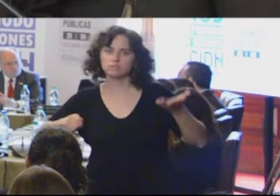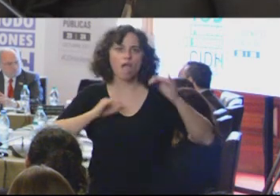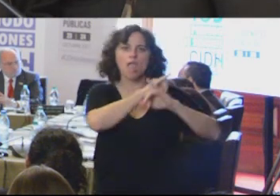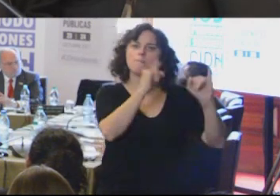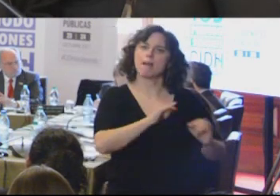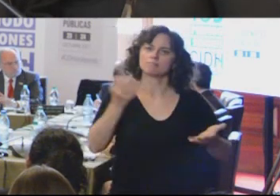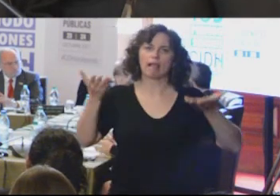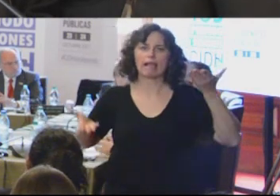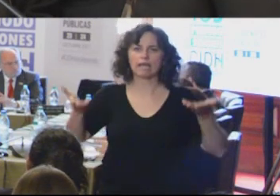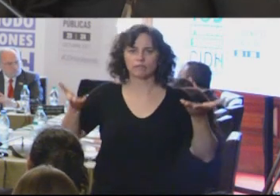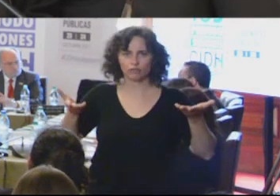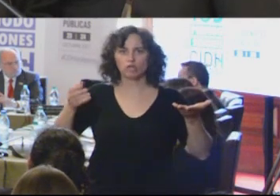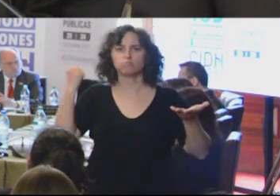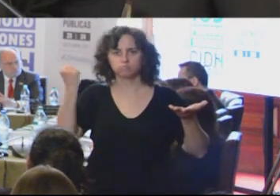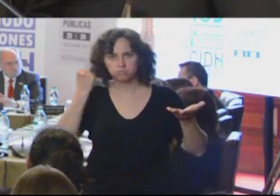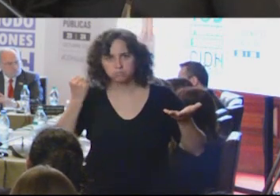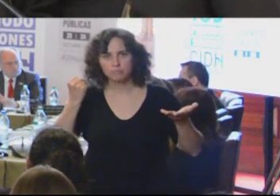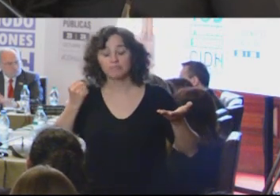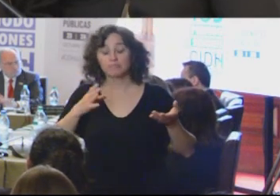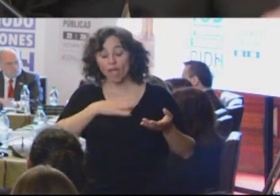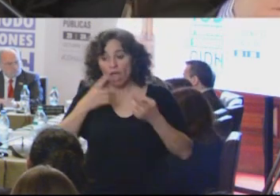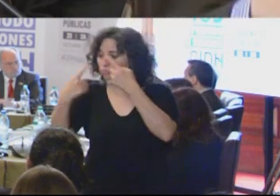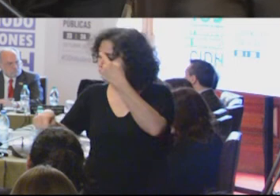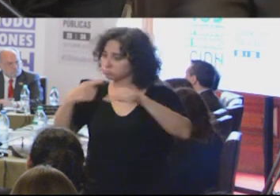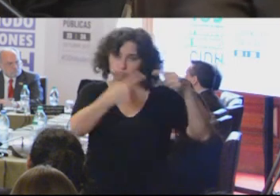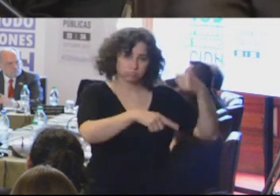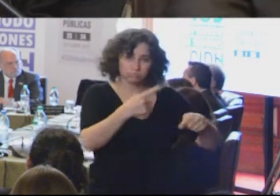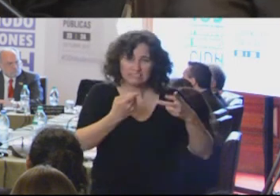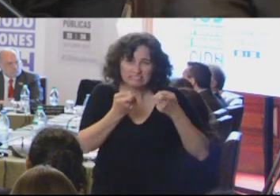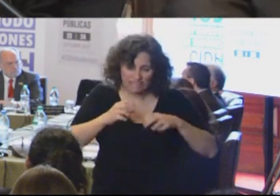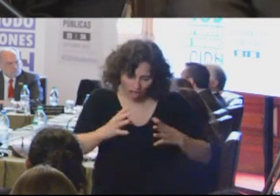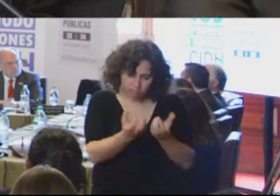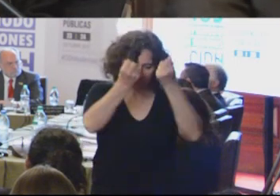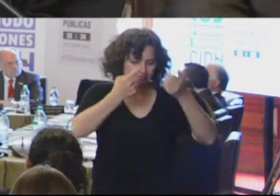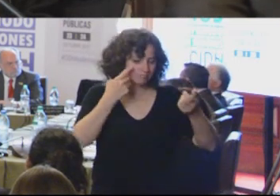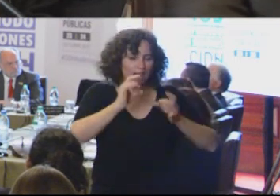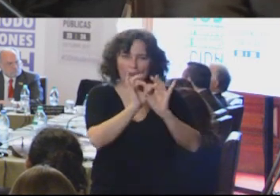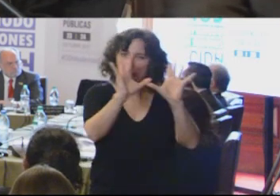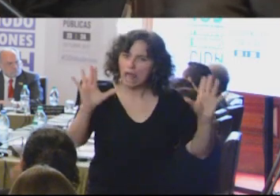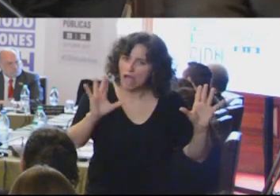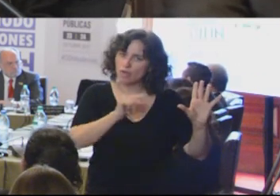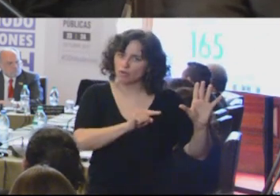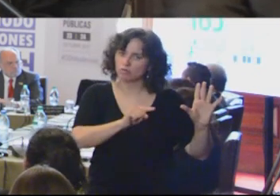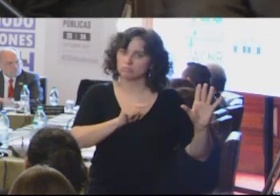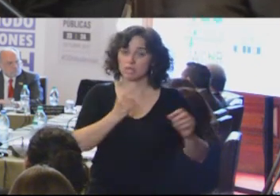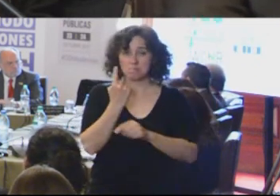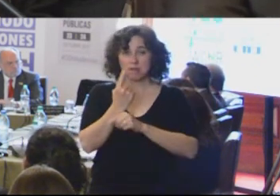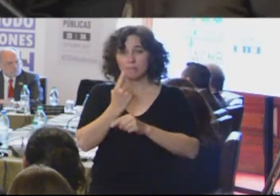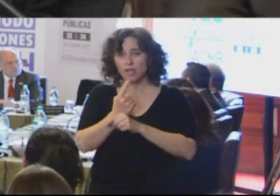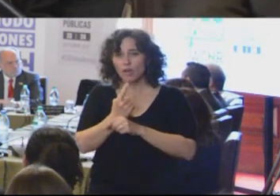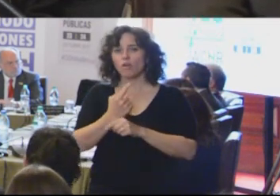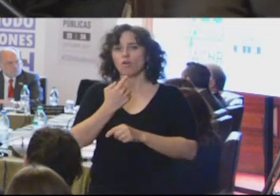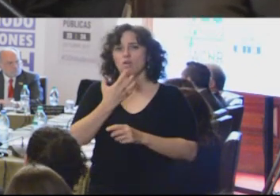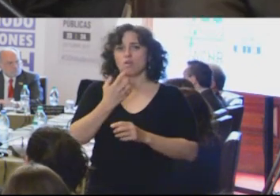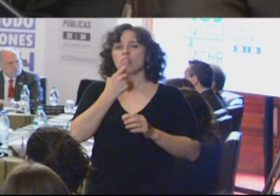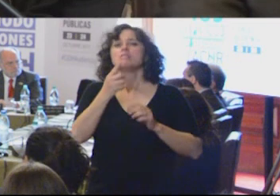desde luego hay muchos elementos que requieren ser dilucidados en primer lugar señor presidente cuando se habla aquí del